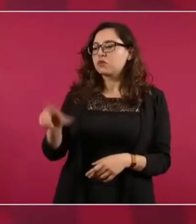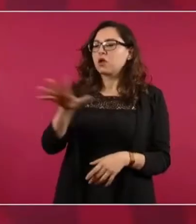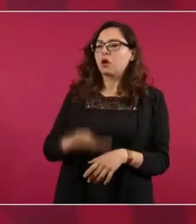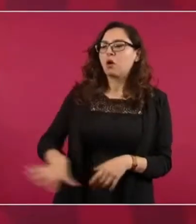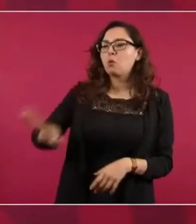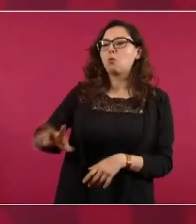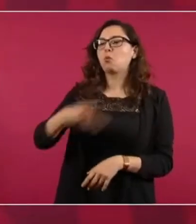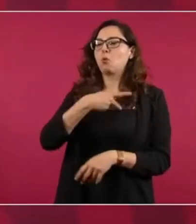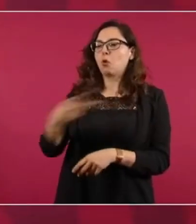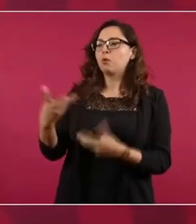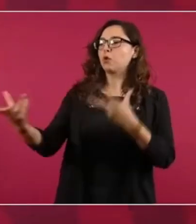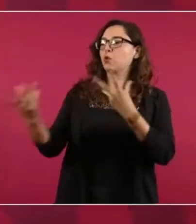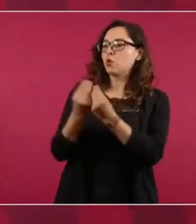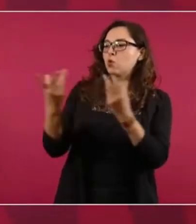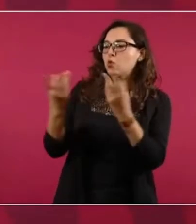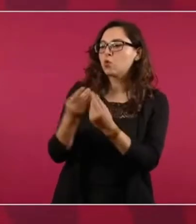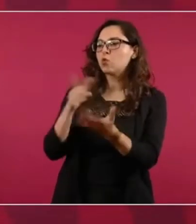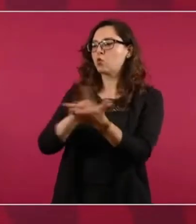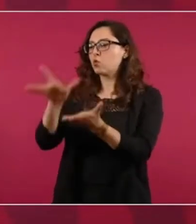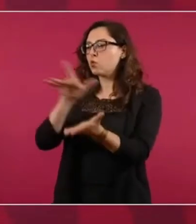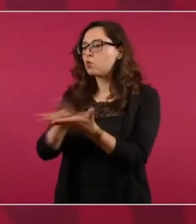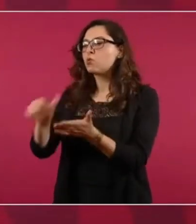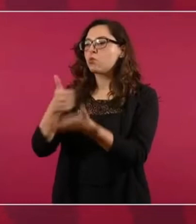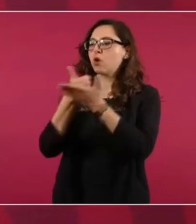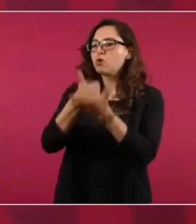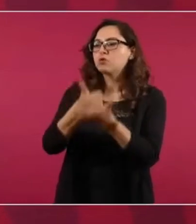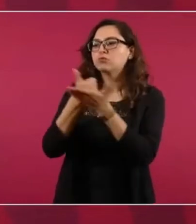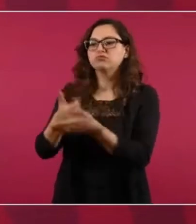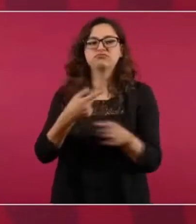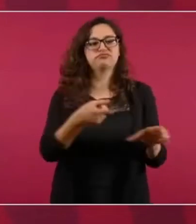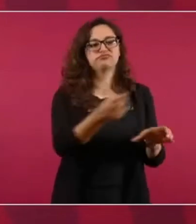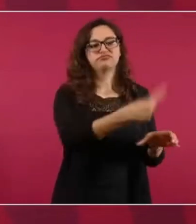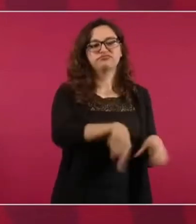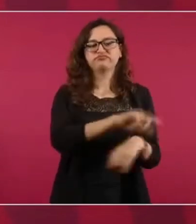luego ya populista.